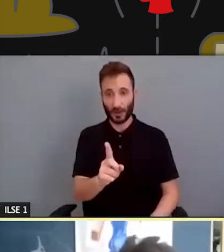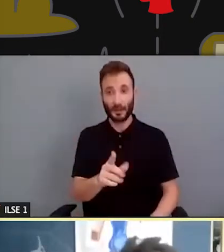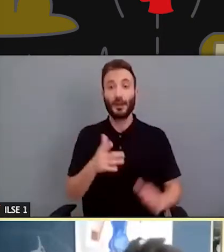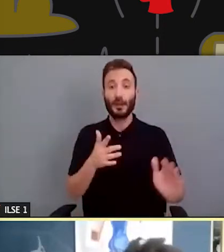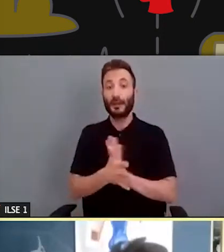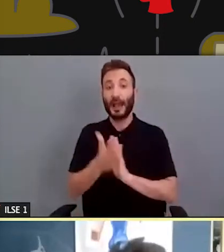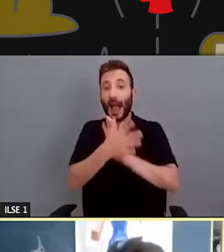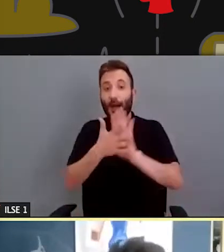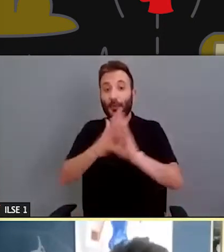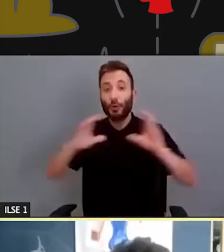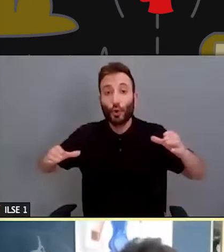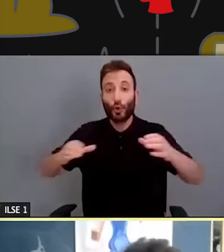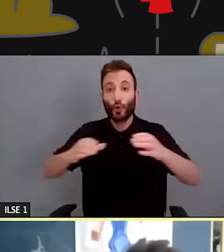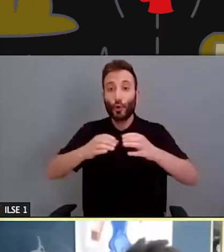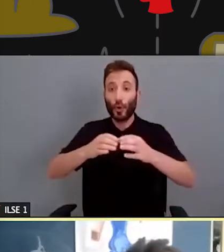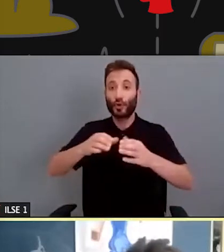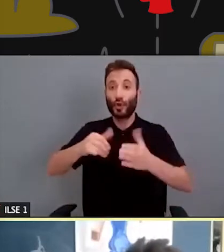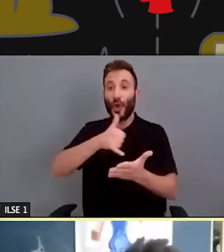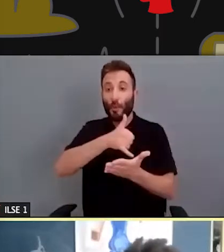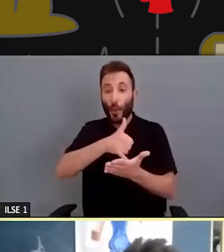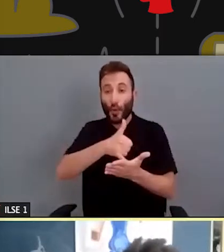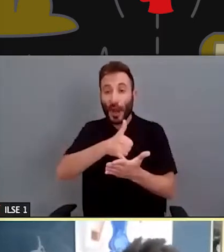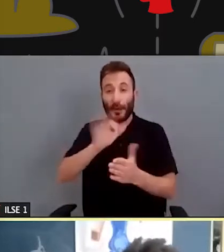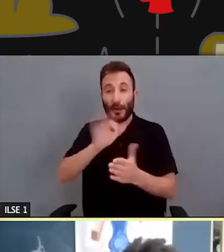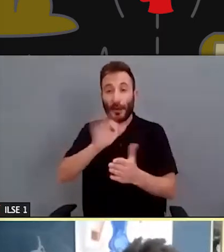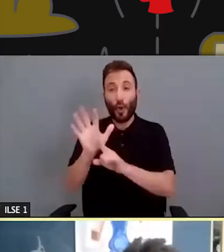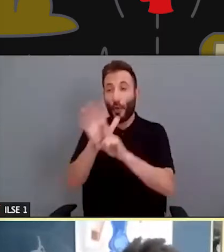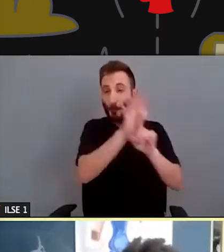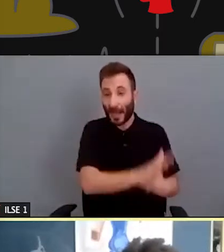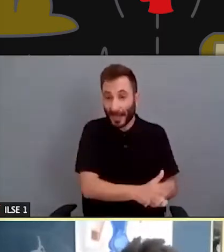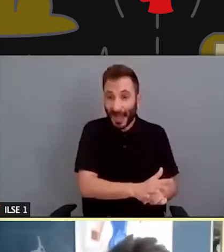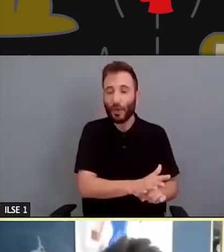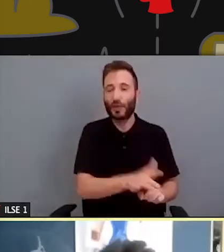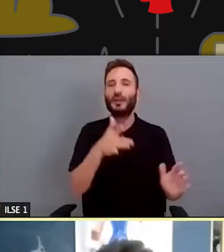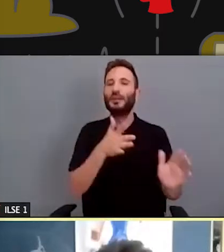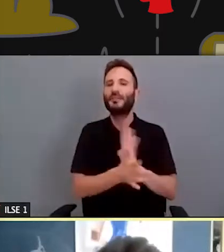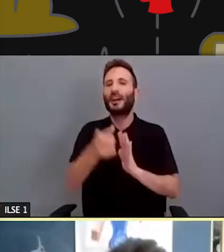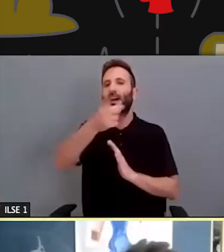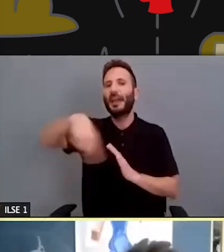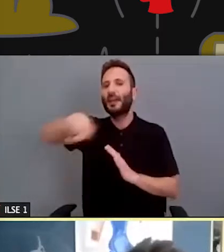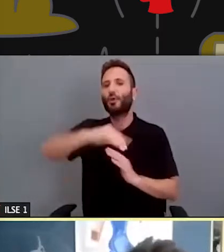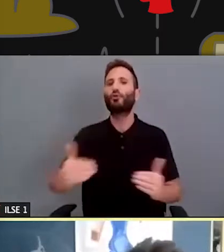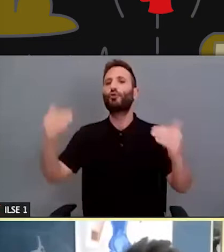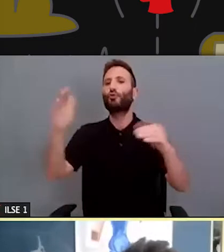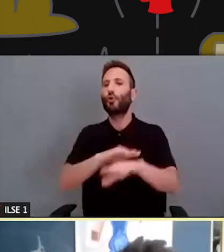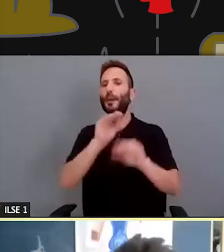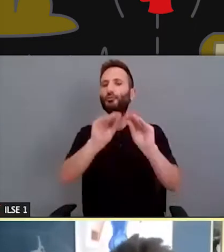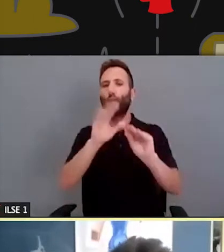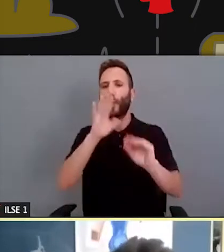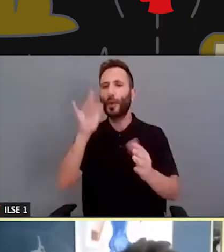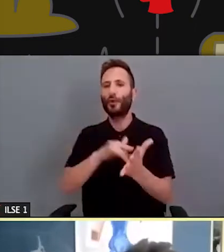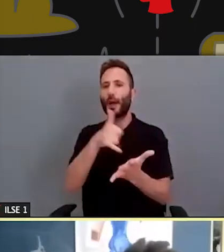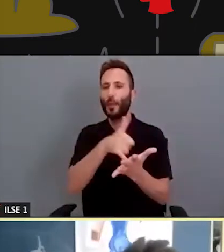grupos vulnerables o marginados, ¿qué estamos hablando? ¿Que ellos son los culpables por ser vulnerables? ¿Qué se le puede